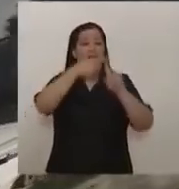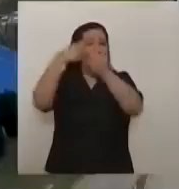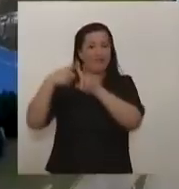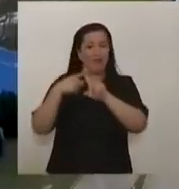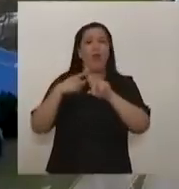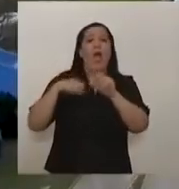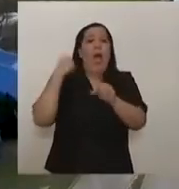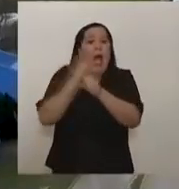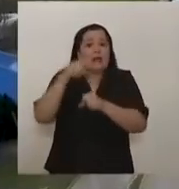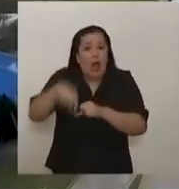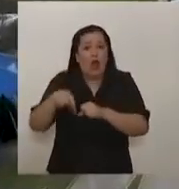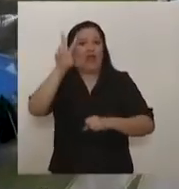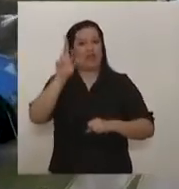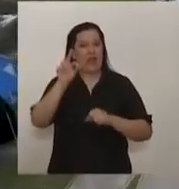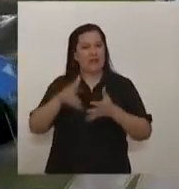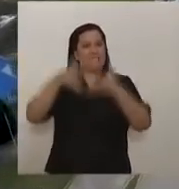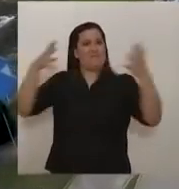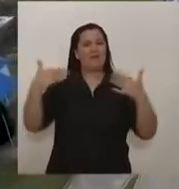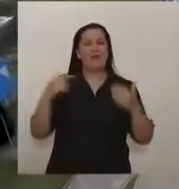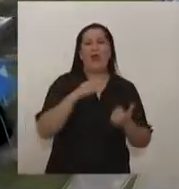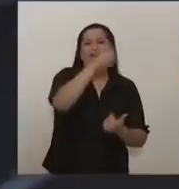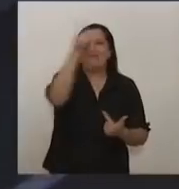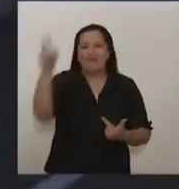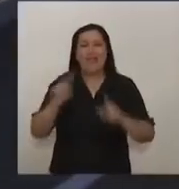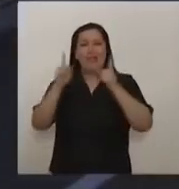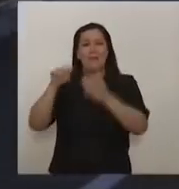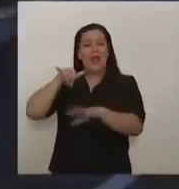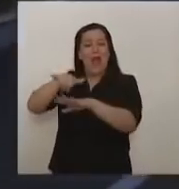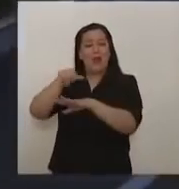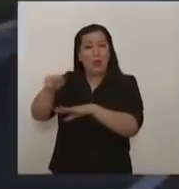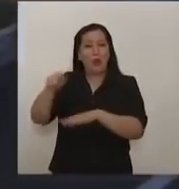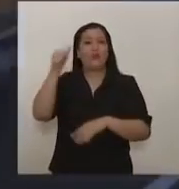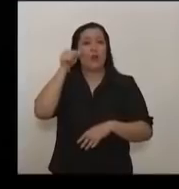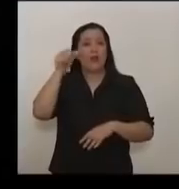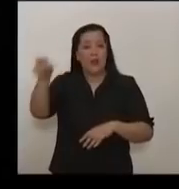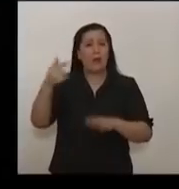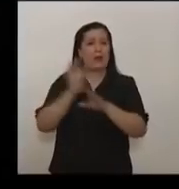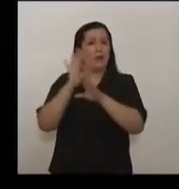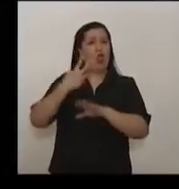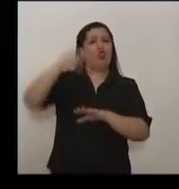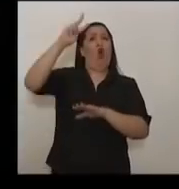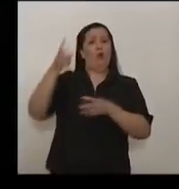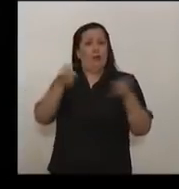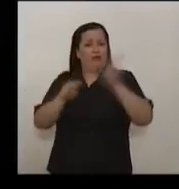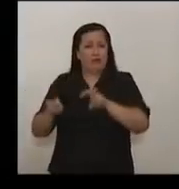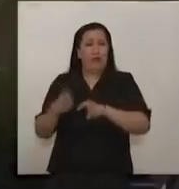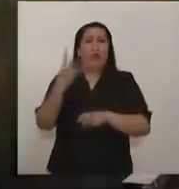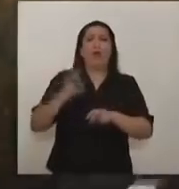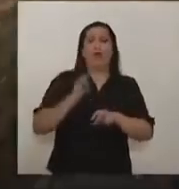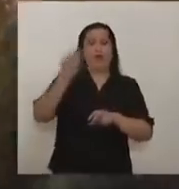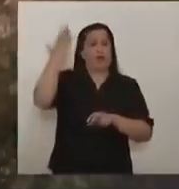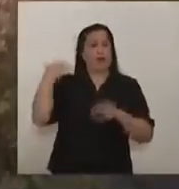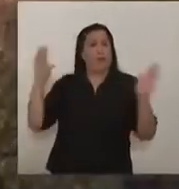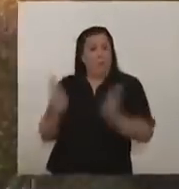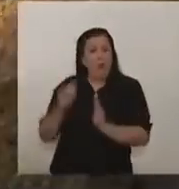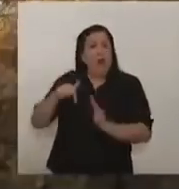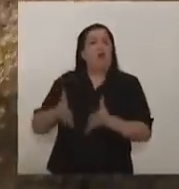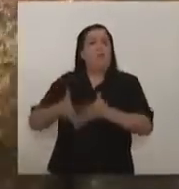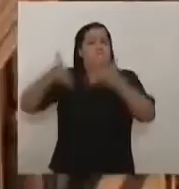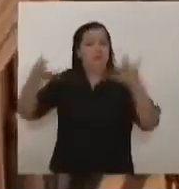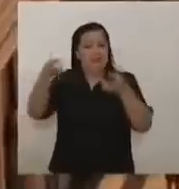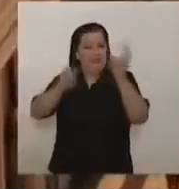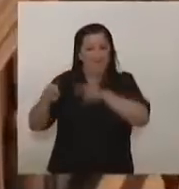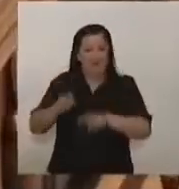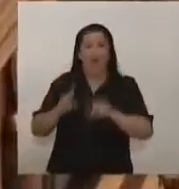30. Y por el nuevo aeropuerto de Mar del Plata ya pasan el doble de pasajeros que hace 4 años. También hicimos un